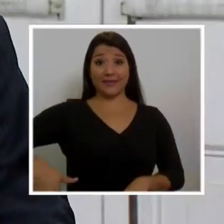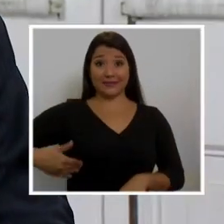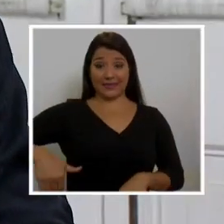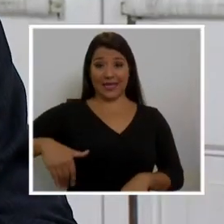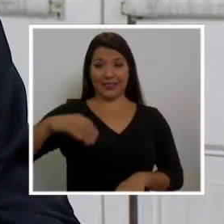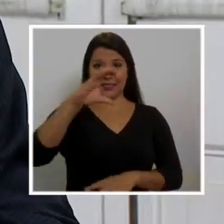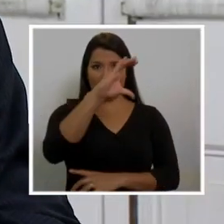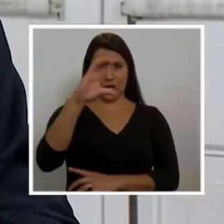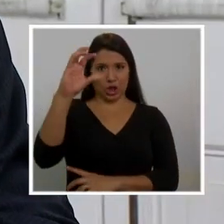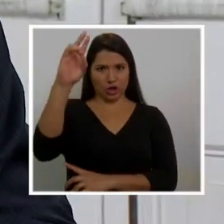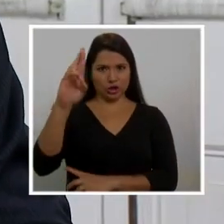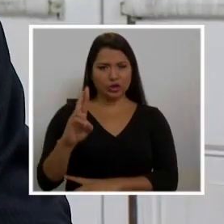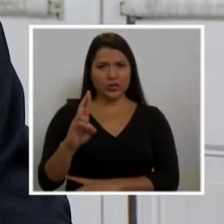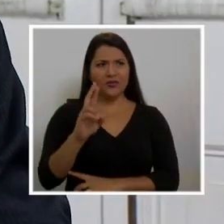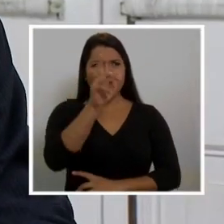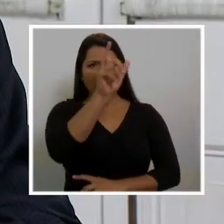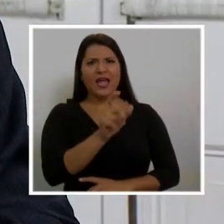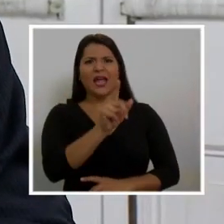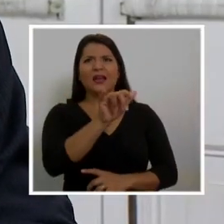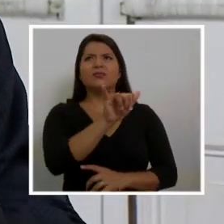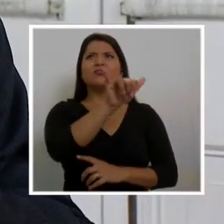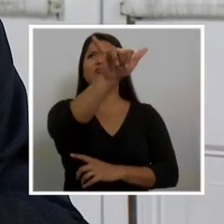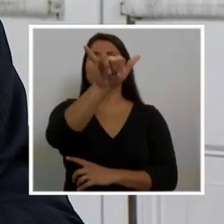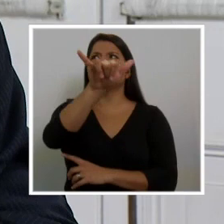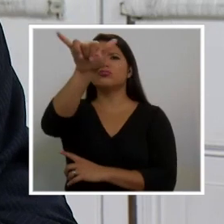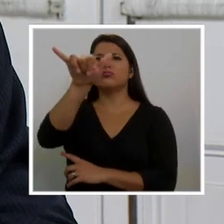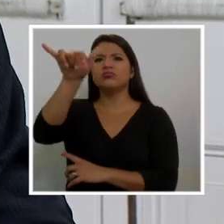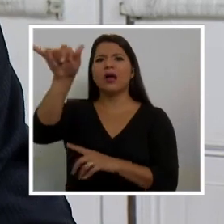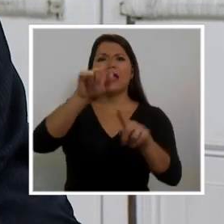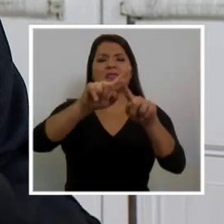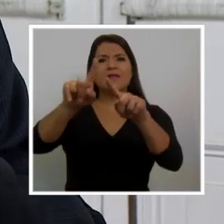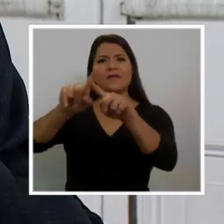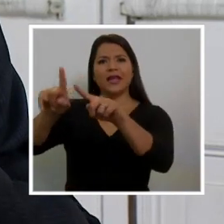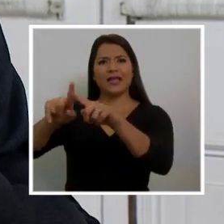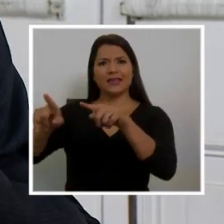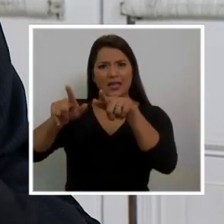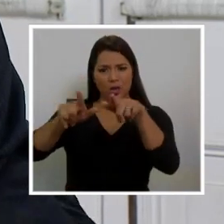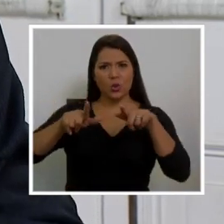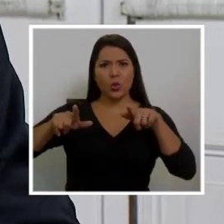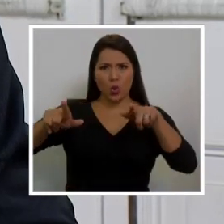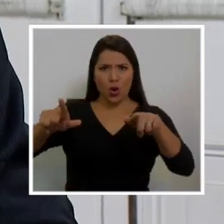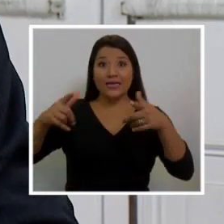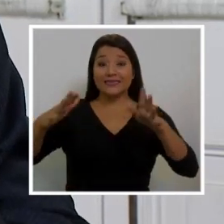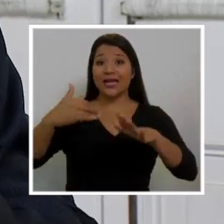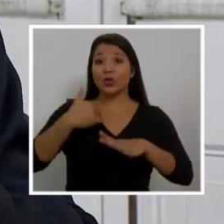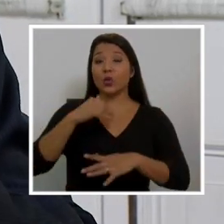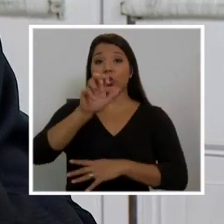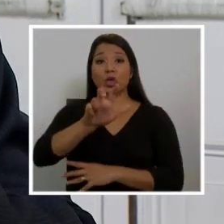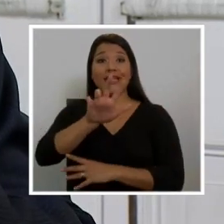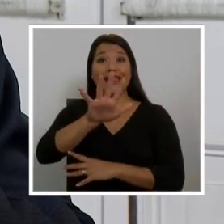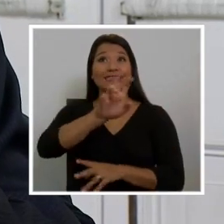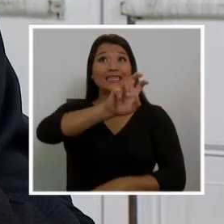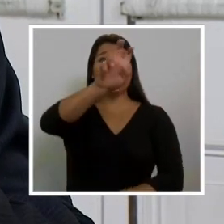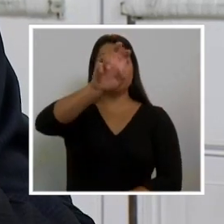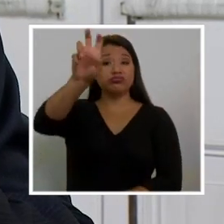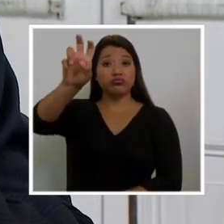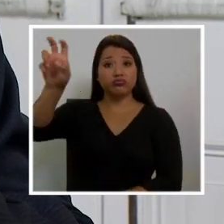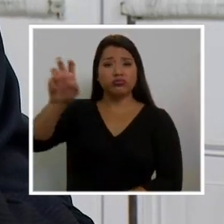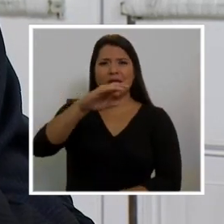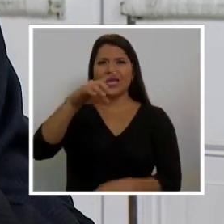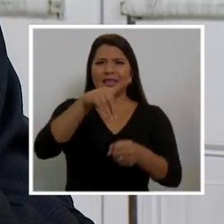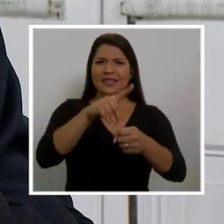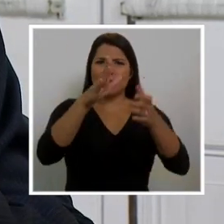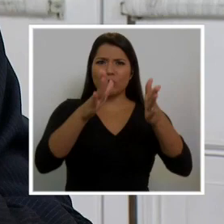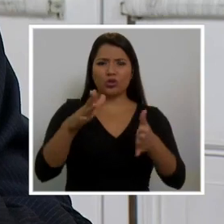decirlo abiertamente, está viajando a diferentes lugares, igual que el ministro Pisa. Han tenido más de 35 giras y los diputados del PAC